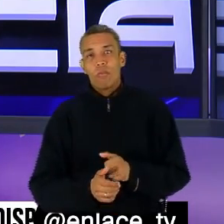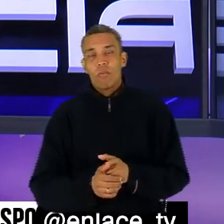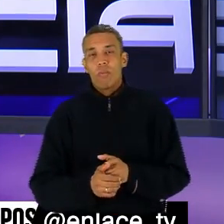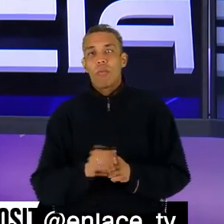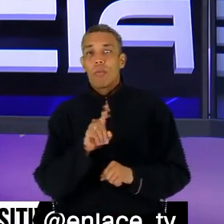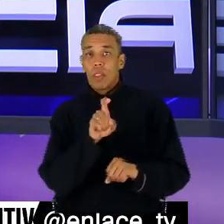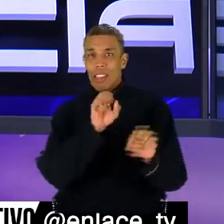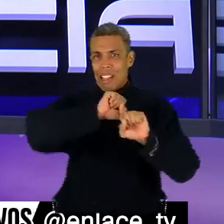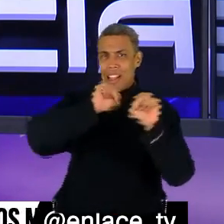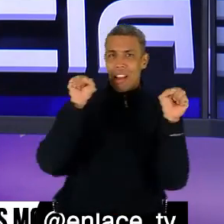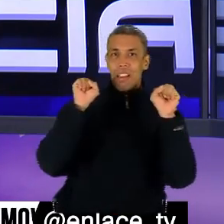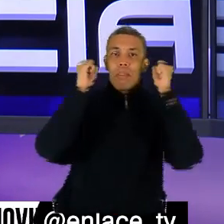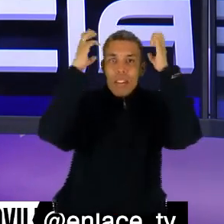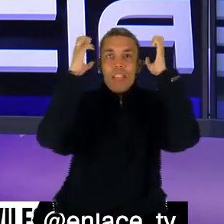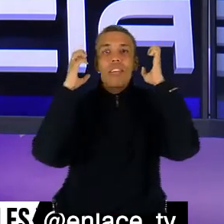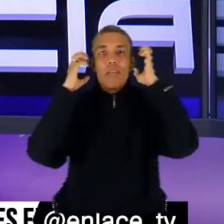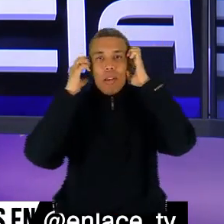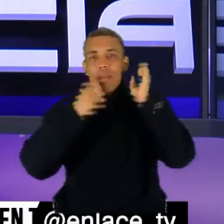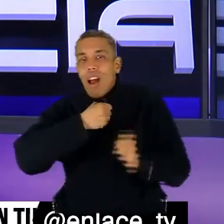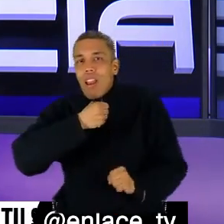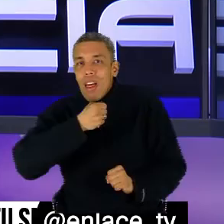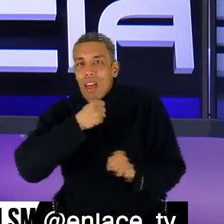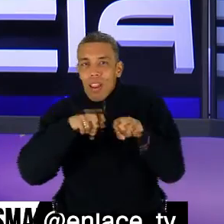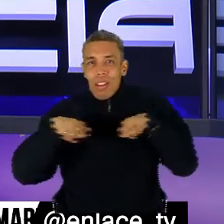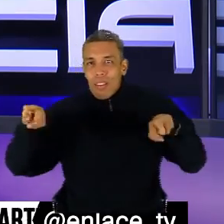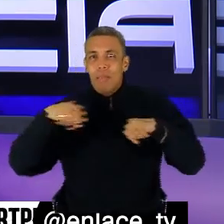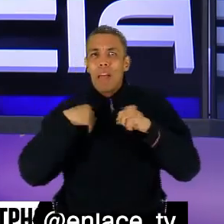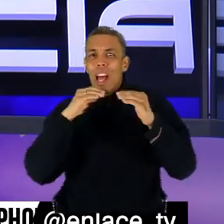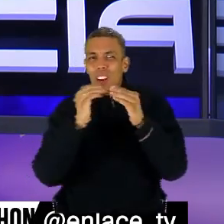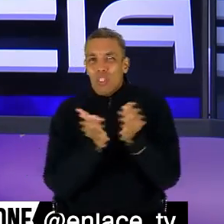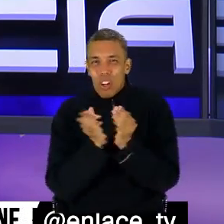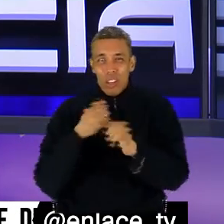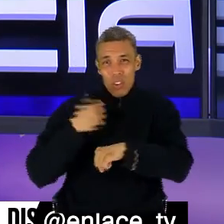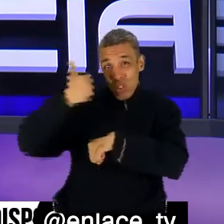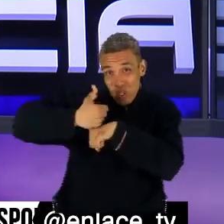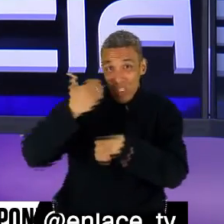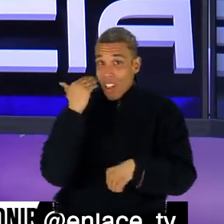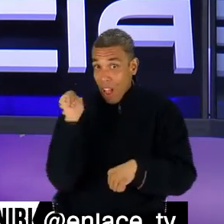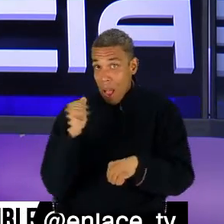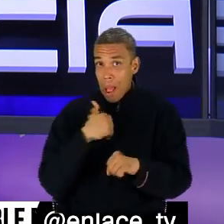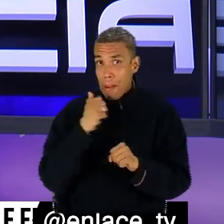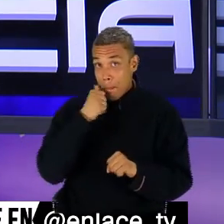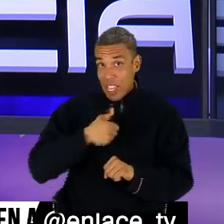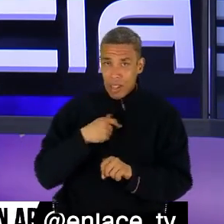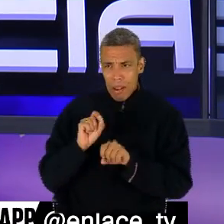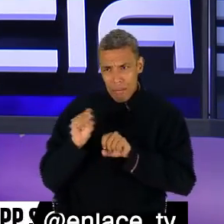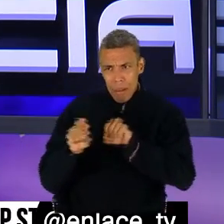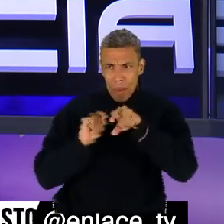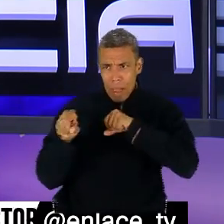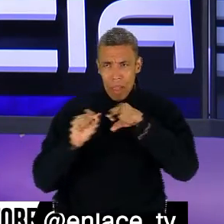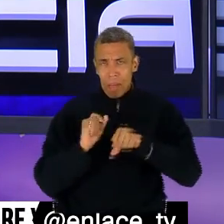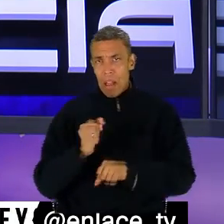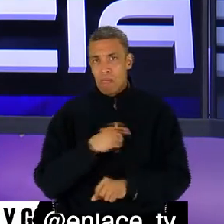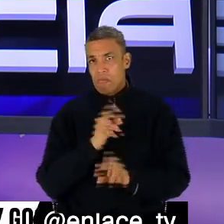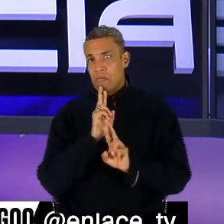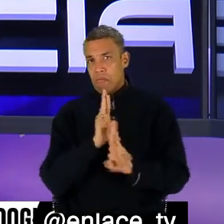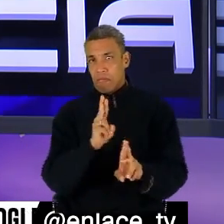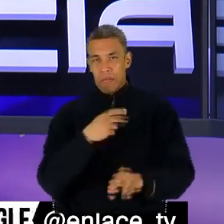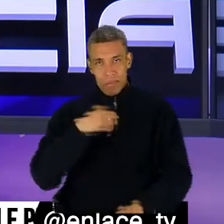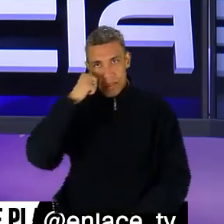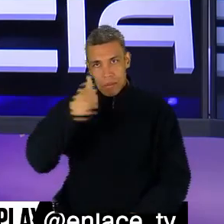estaremos escuchando a la rectora de esta institución frente a la posición de la escuela por la situación registrada con